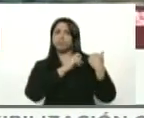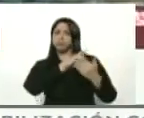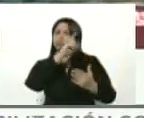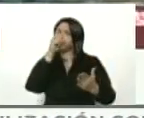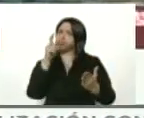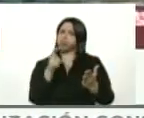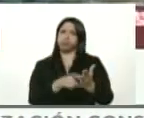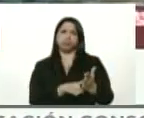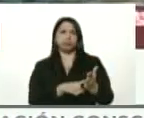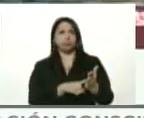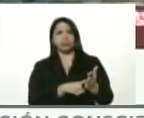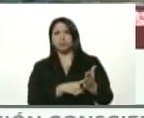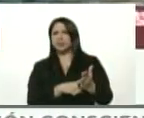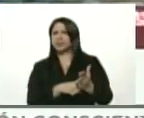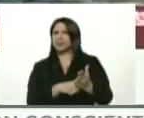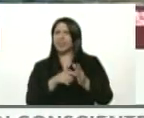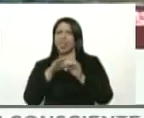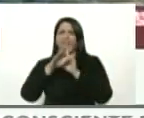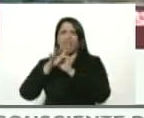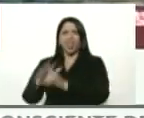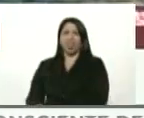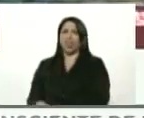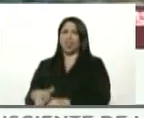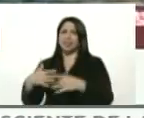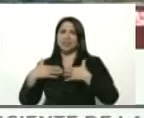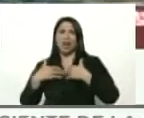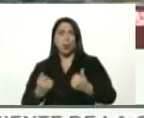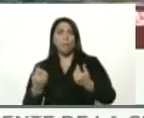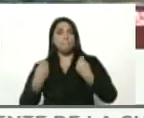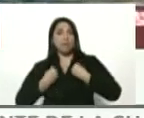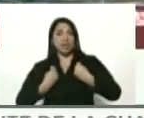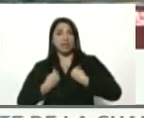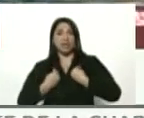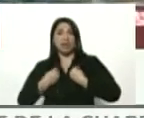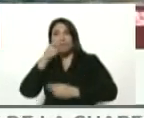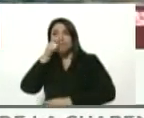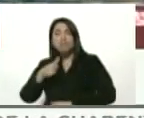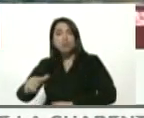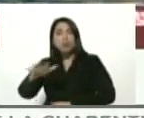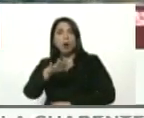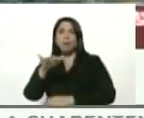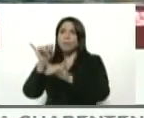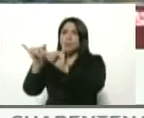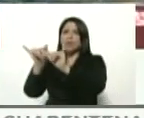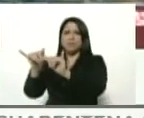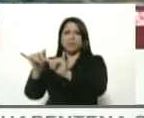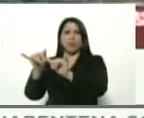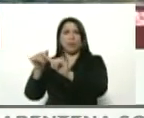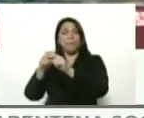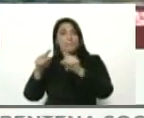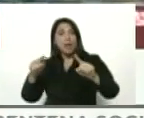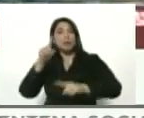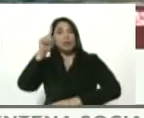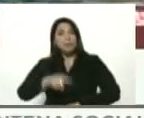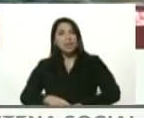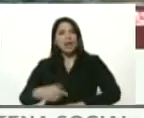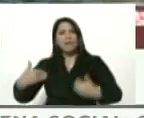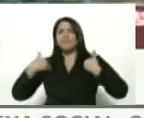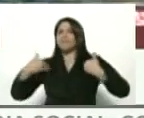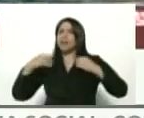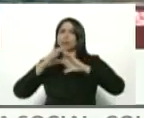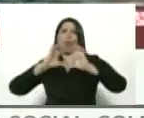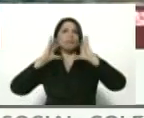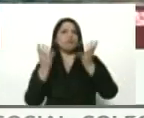absoluta, de desprecio hacia la salud y la vida de sus poblaciones, pero que también afecta a todo el mundo por